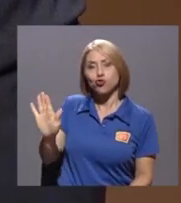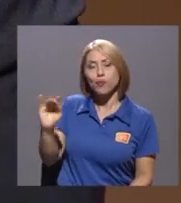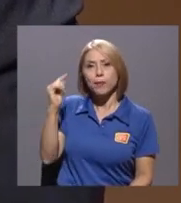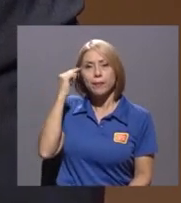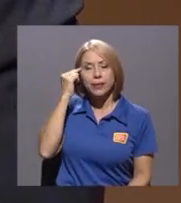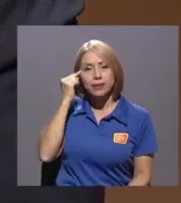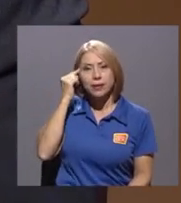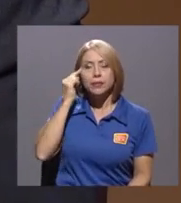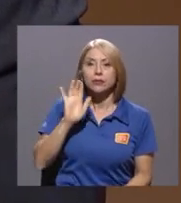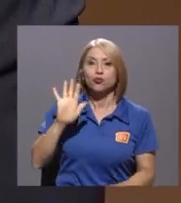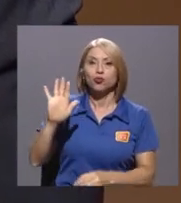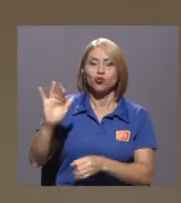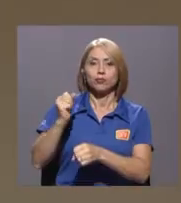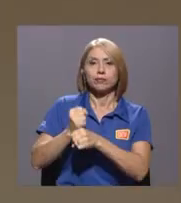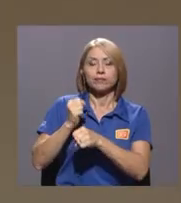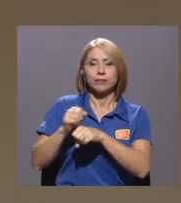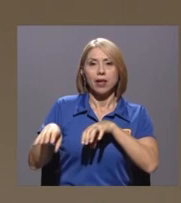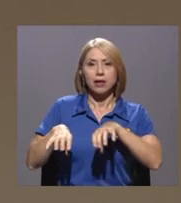su acción